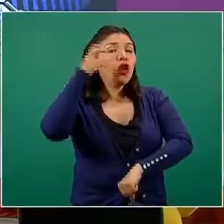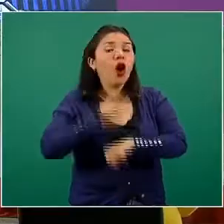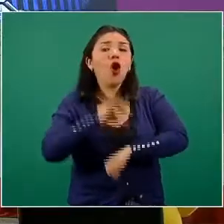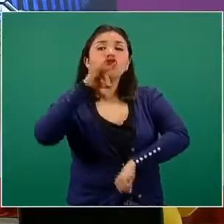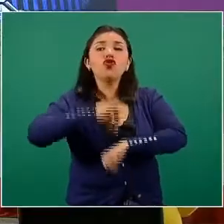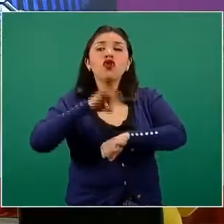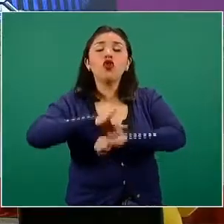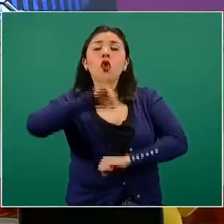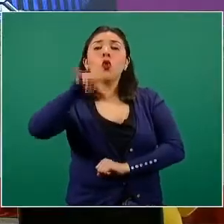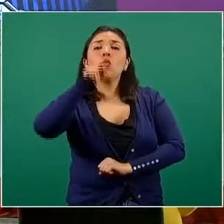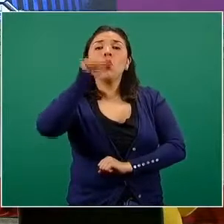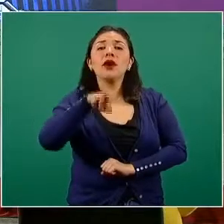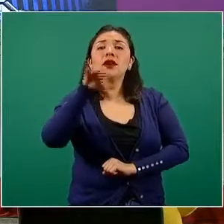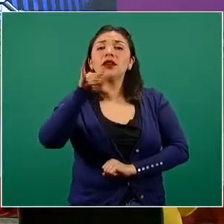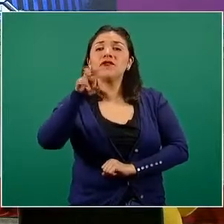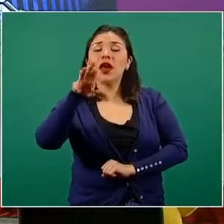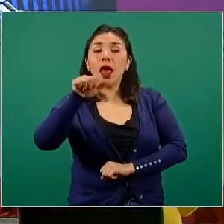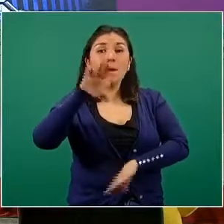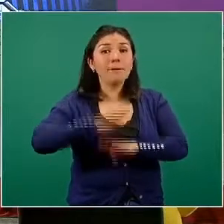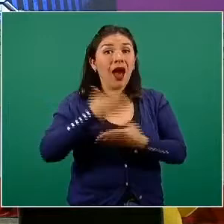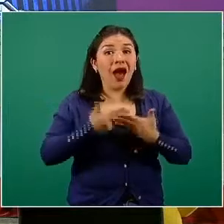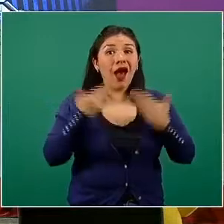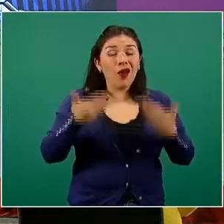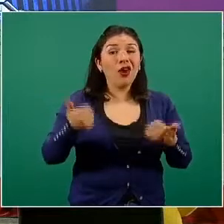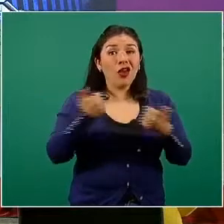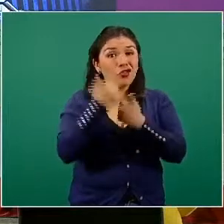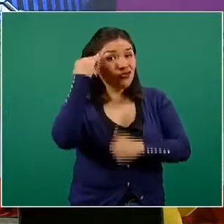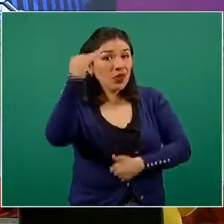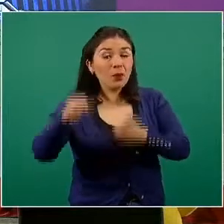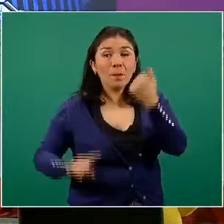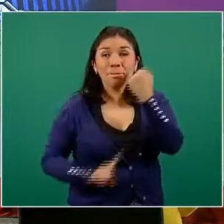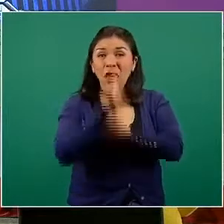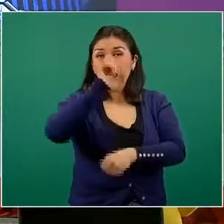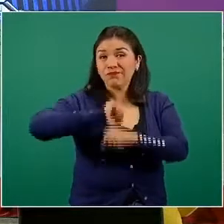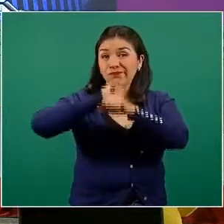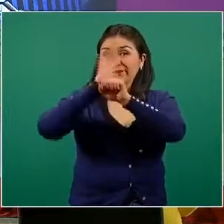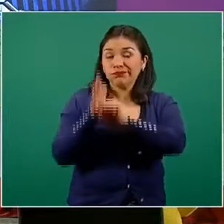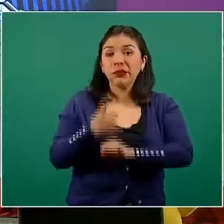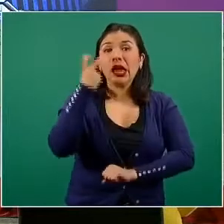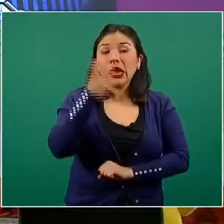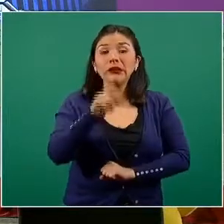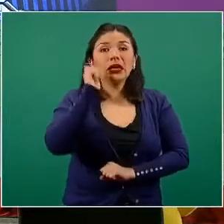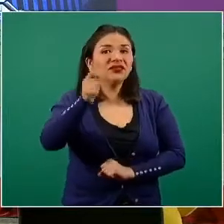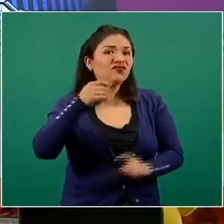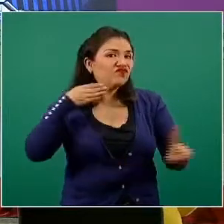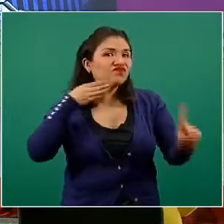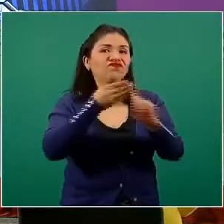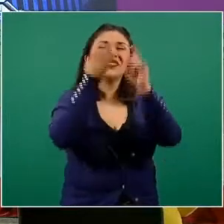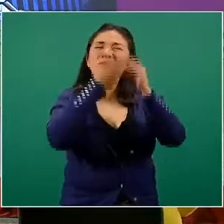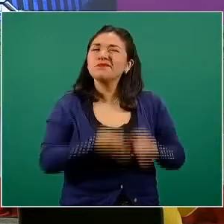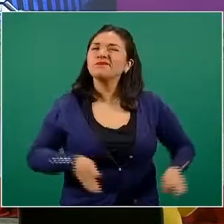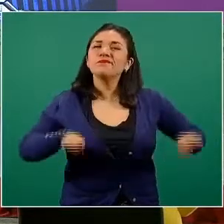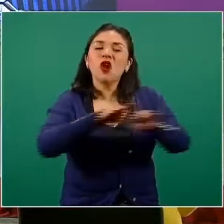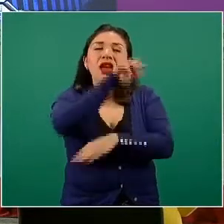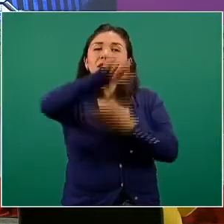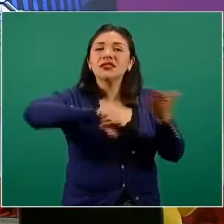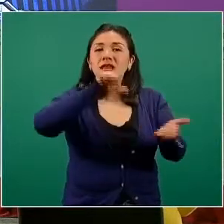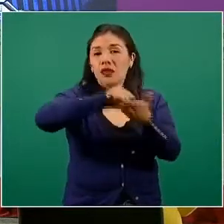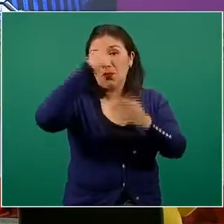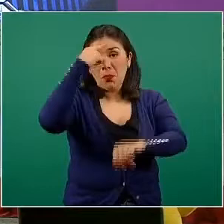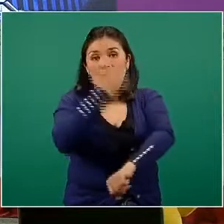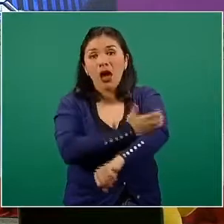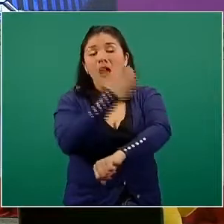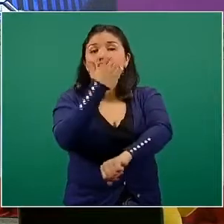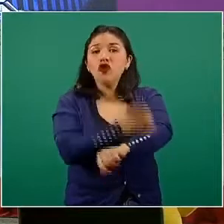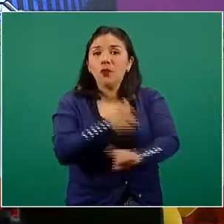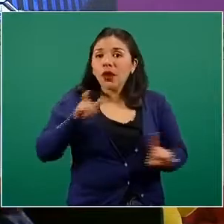Rivera, y que especialmente durante la pandemia se ha convertido como un referente muy importante de